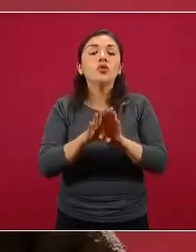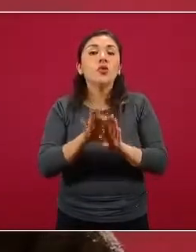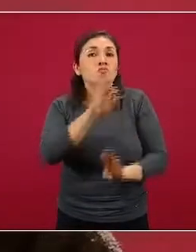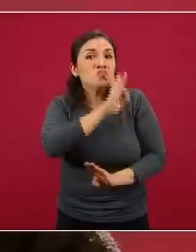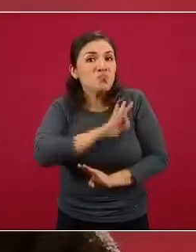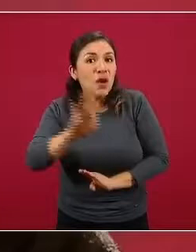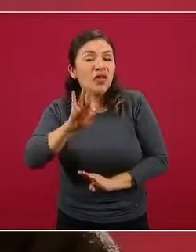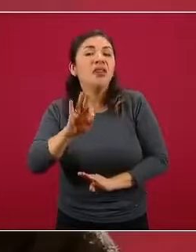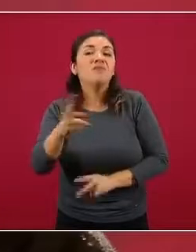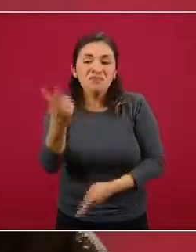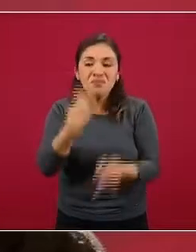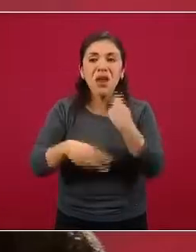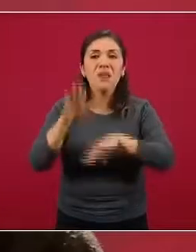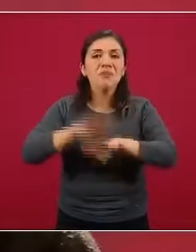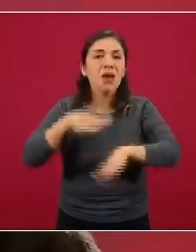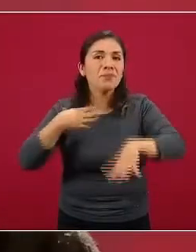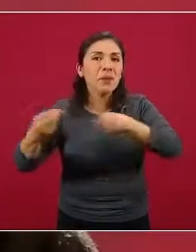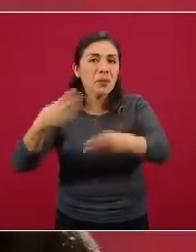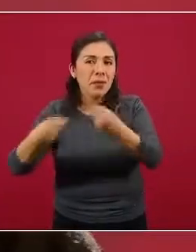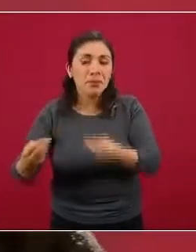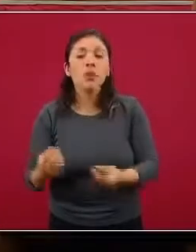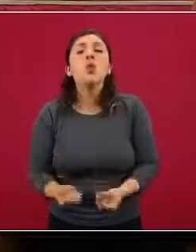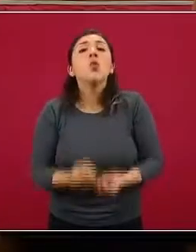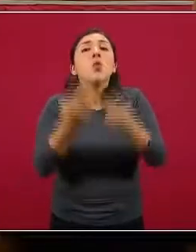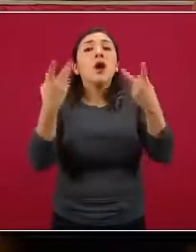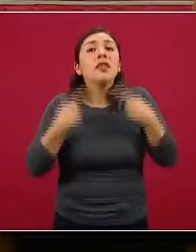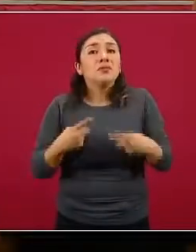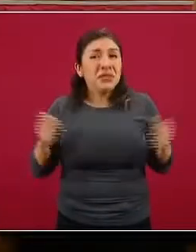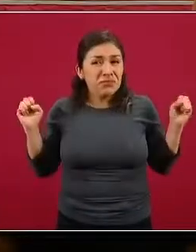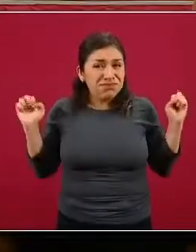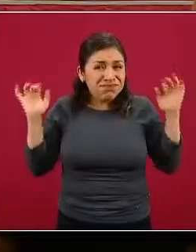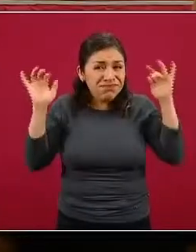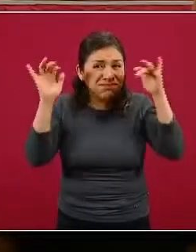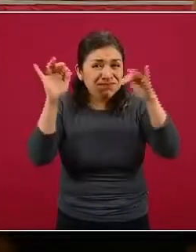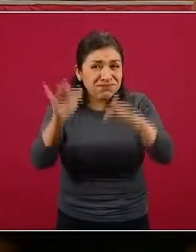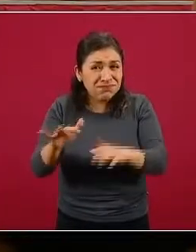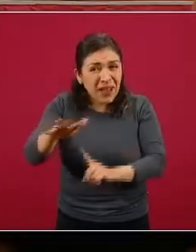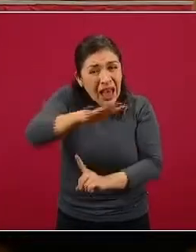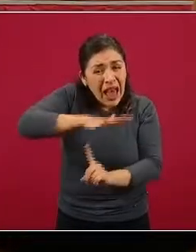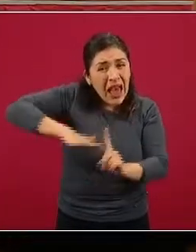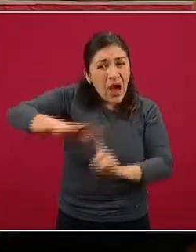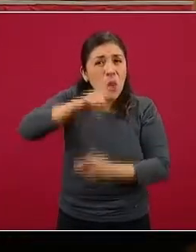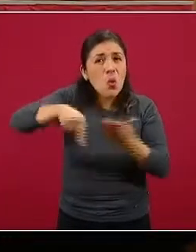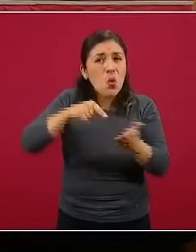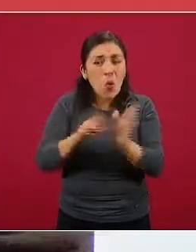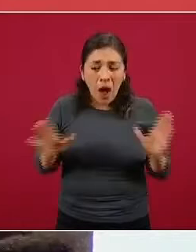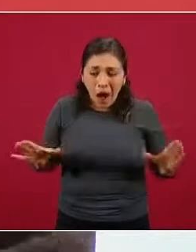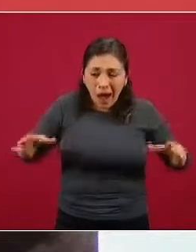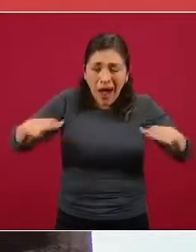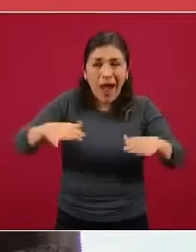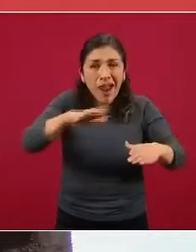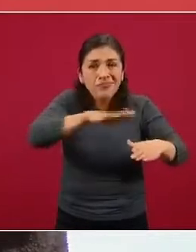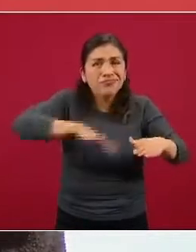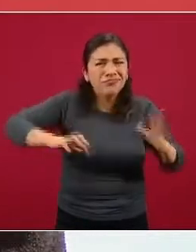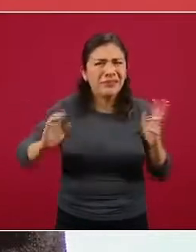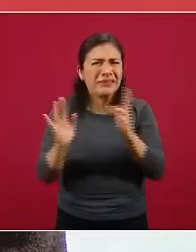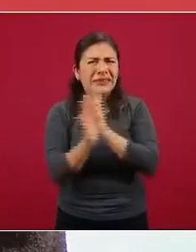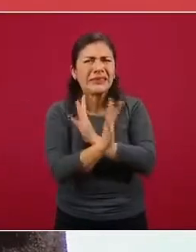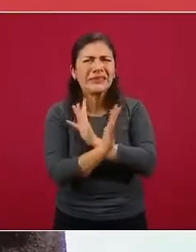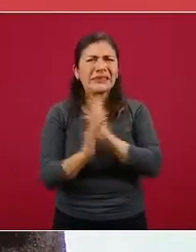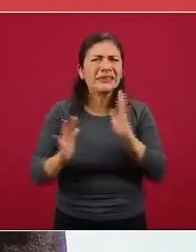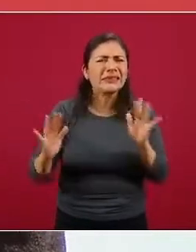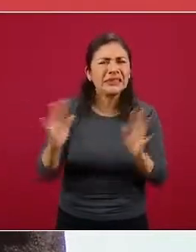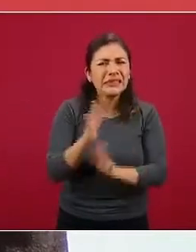factible los contagios. El número de personas que se aglomeran, que concurren en un